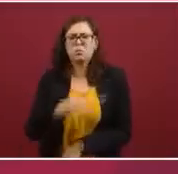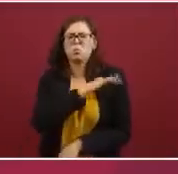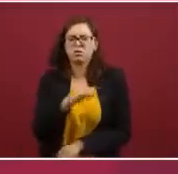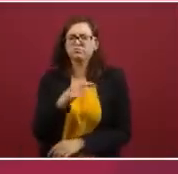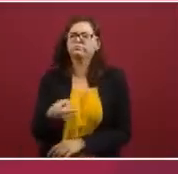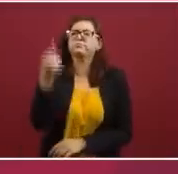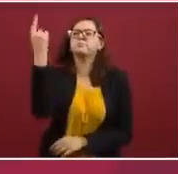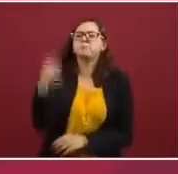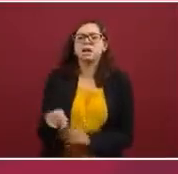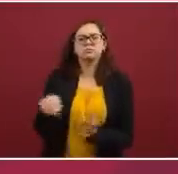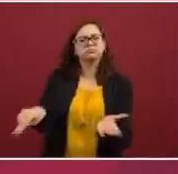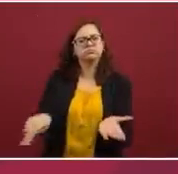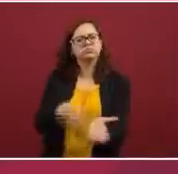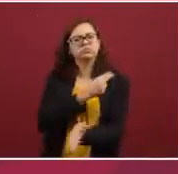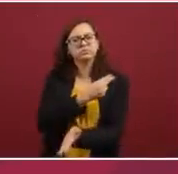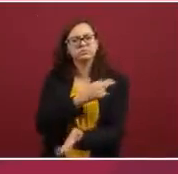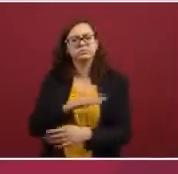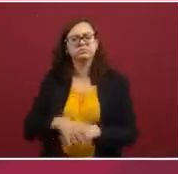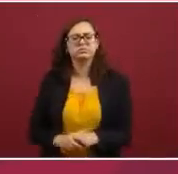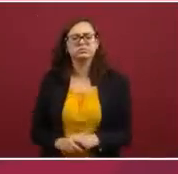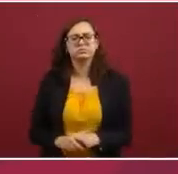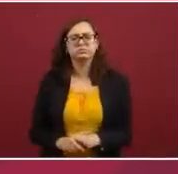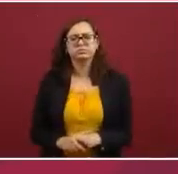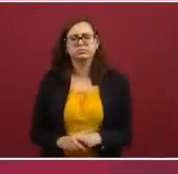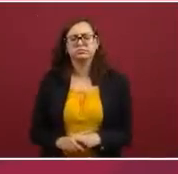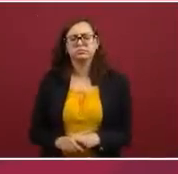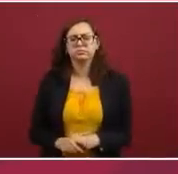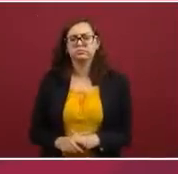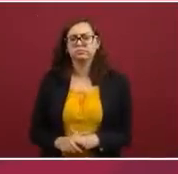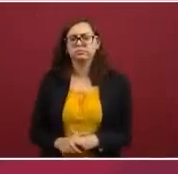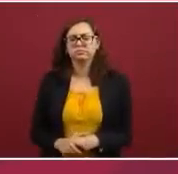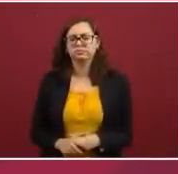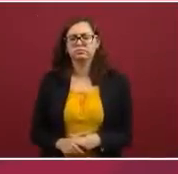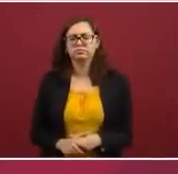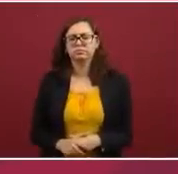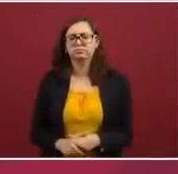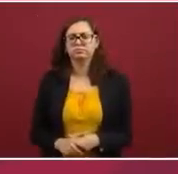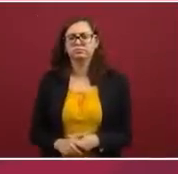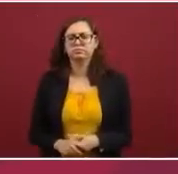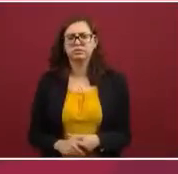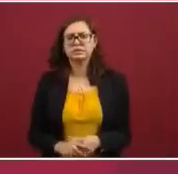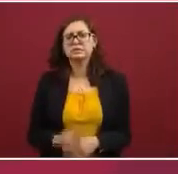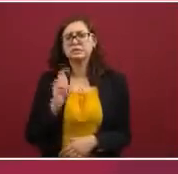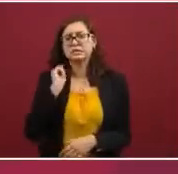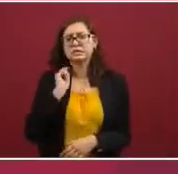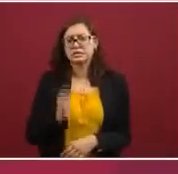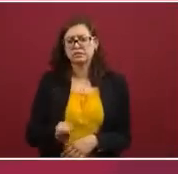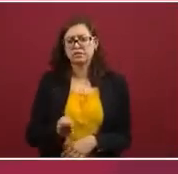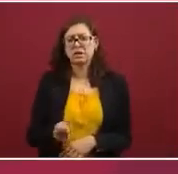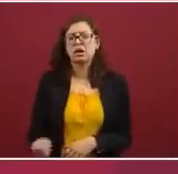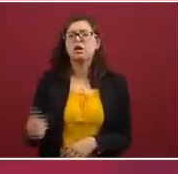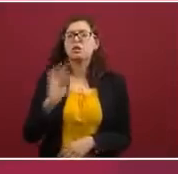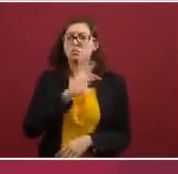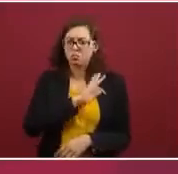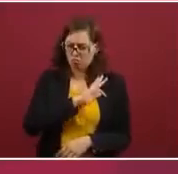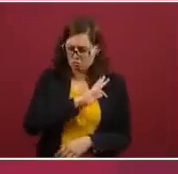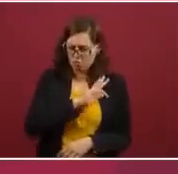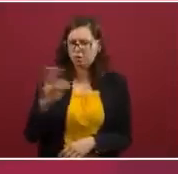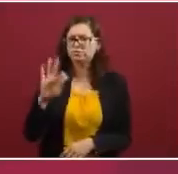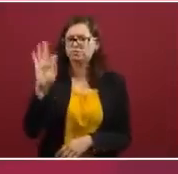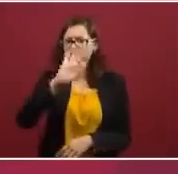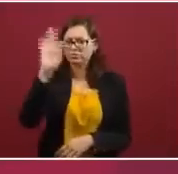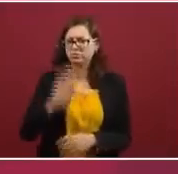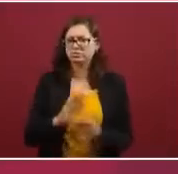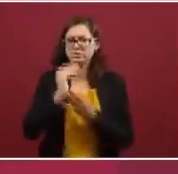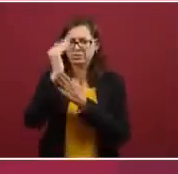Hay establecido un mecanismo que permite hacer esta disminución.